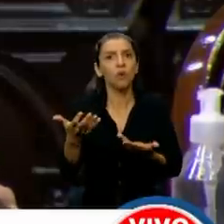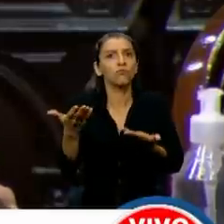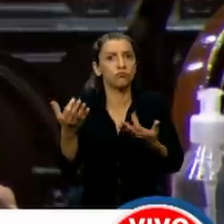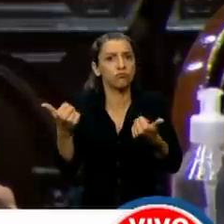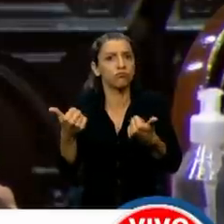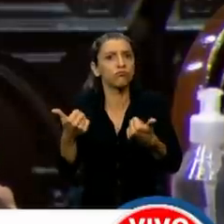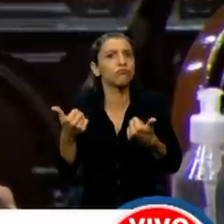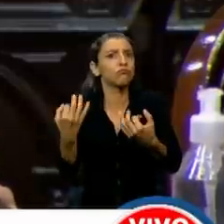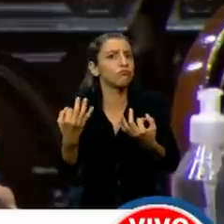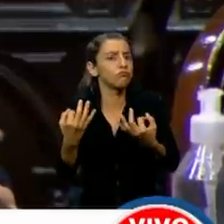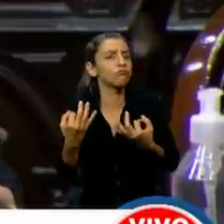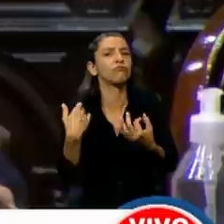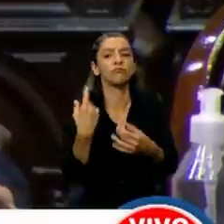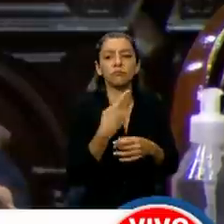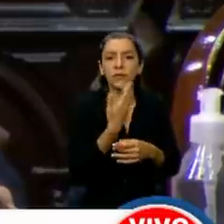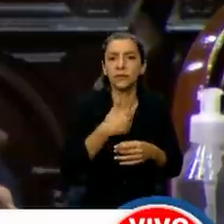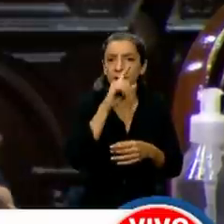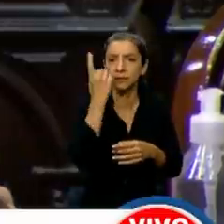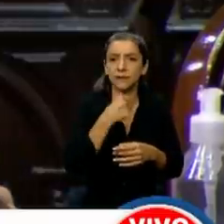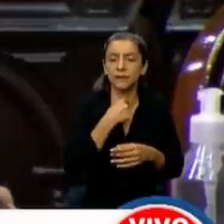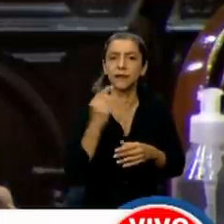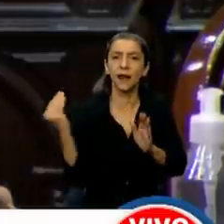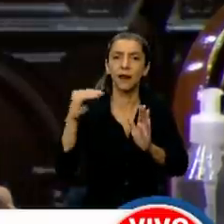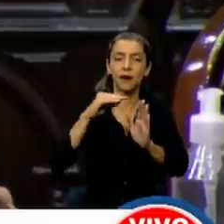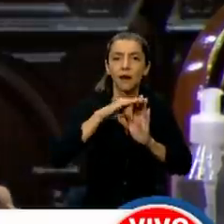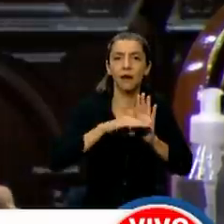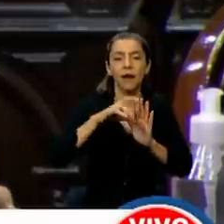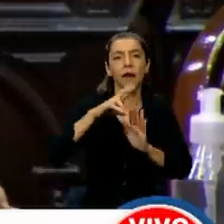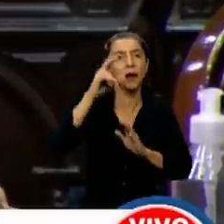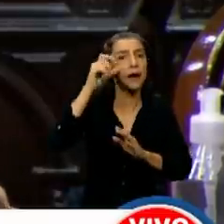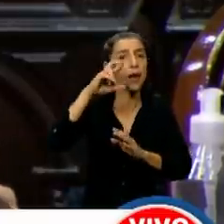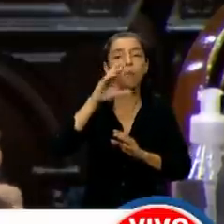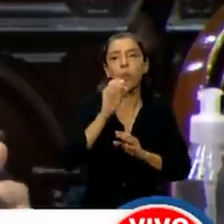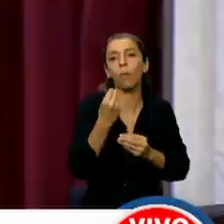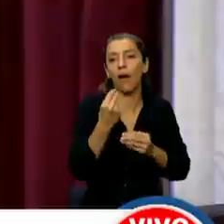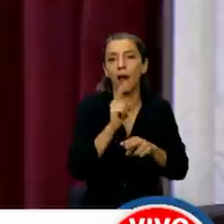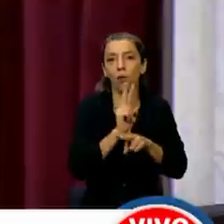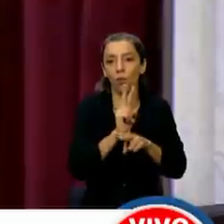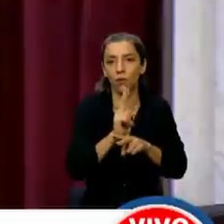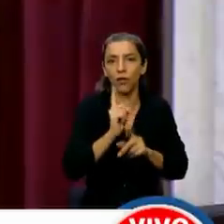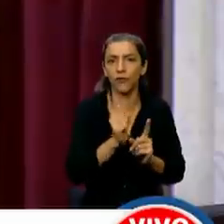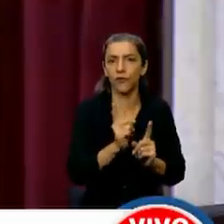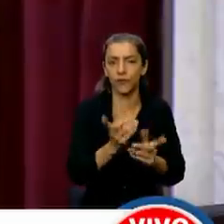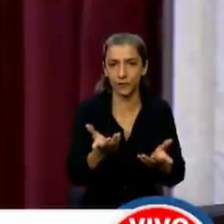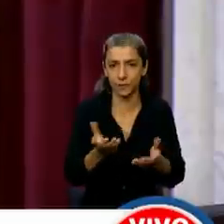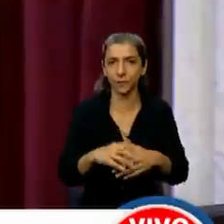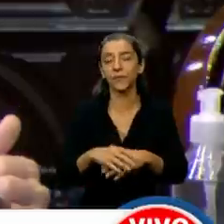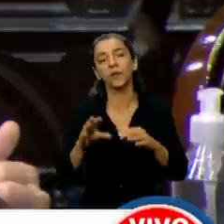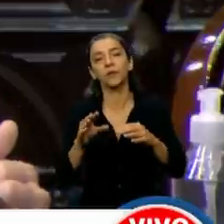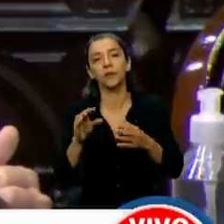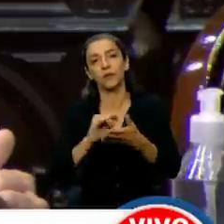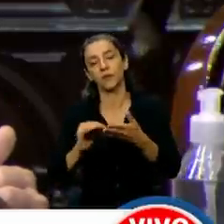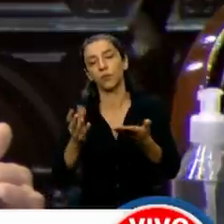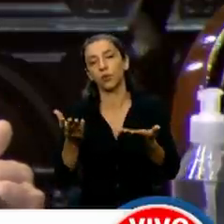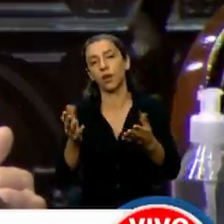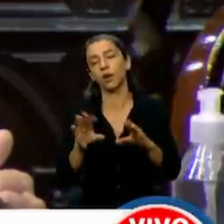positivo que el estado cuide y proteja si él el diputado tenía